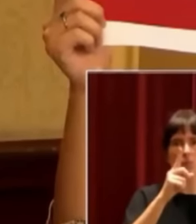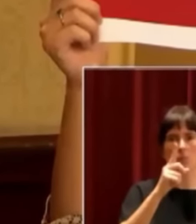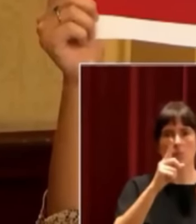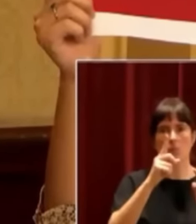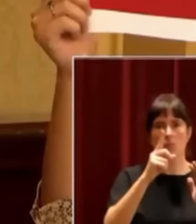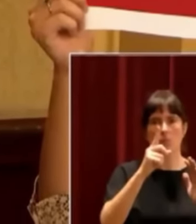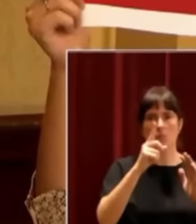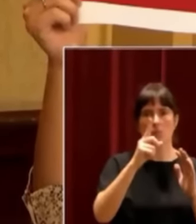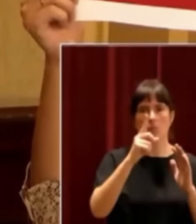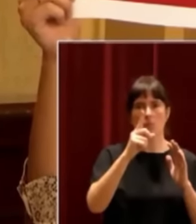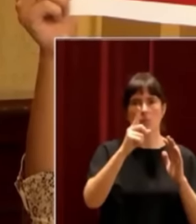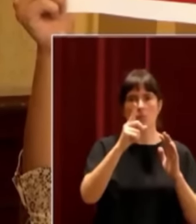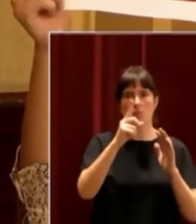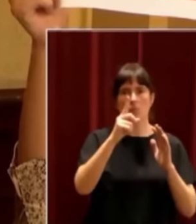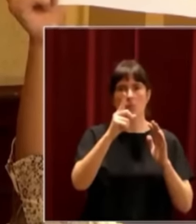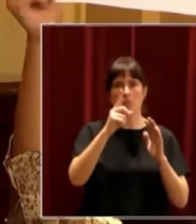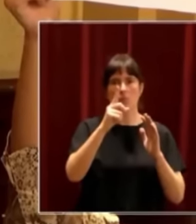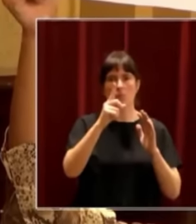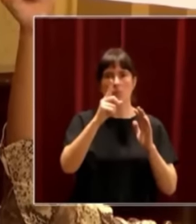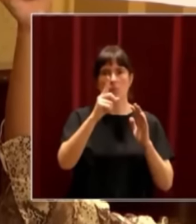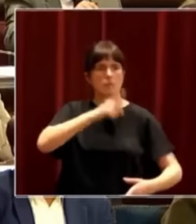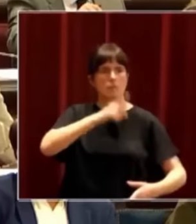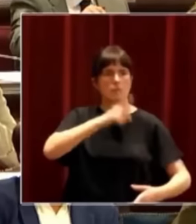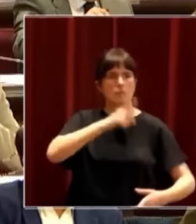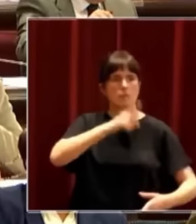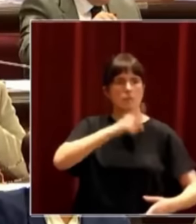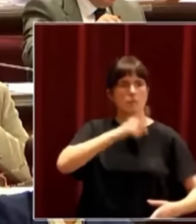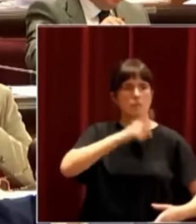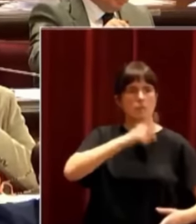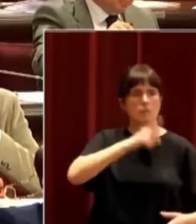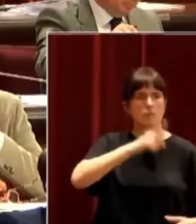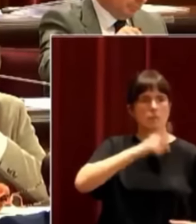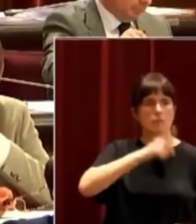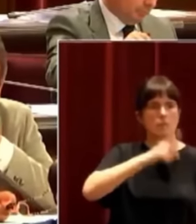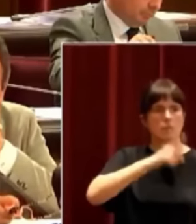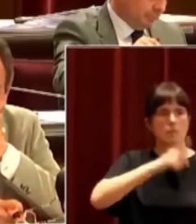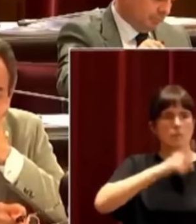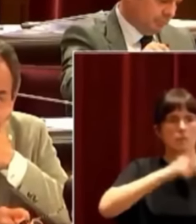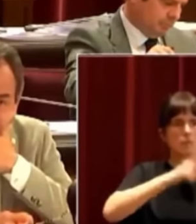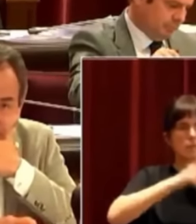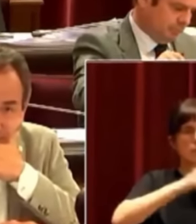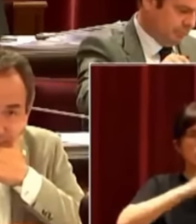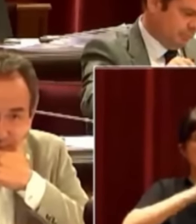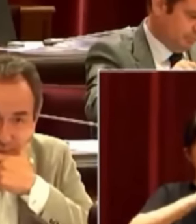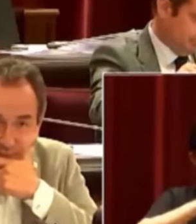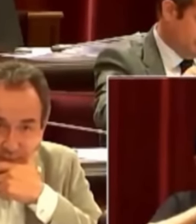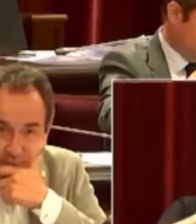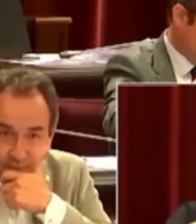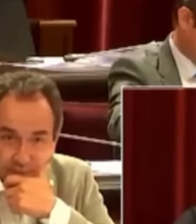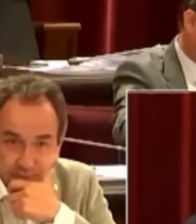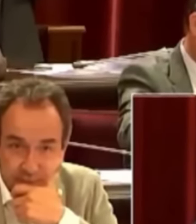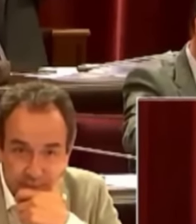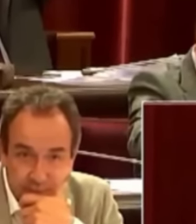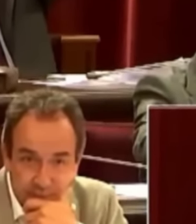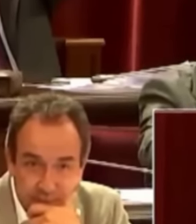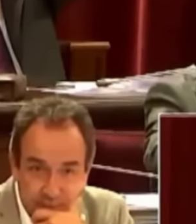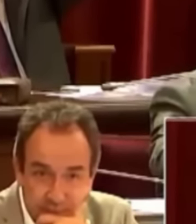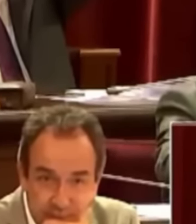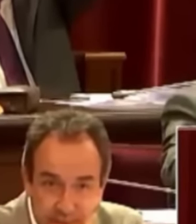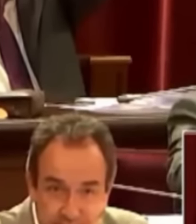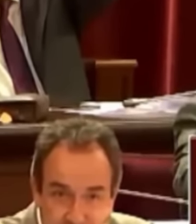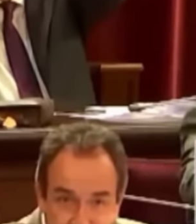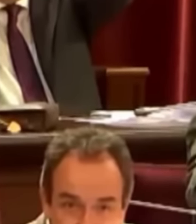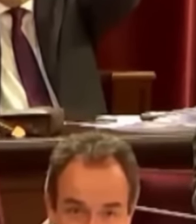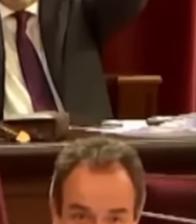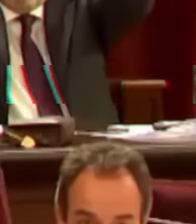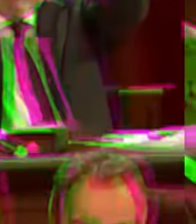Jorge Campos, puso en su sitio a la expresidenta de Baleares por justificar a aquellos que deshonran y atacan nuestros símbolos, nuestra